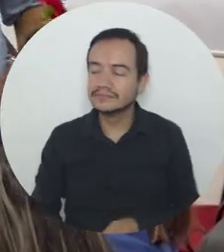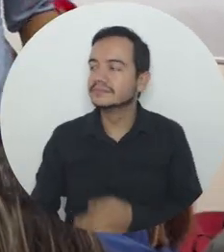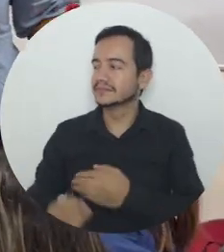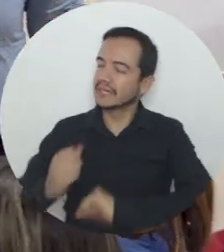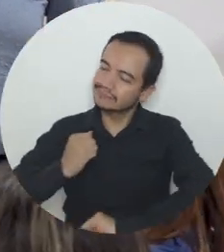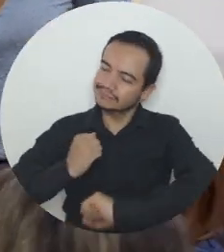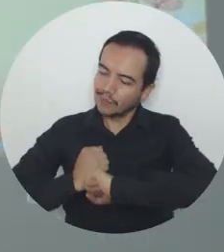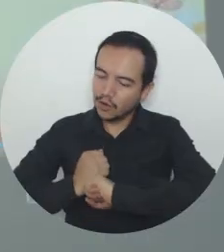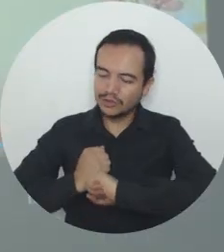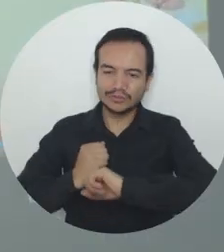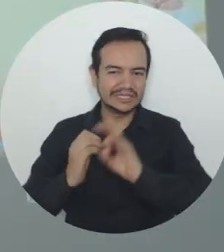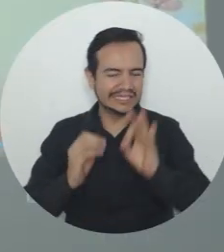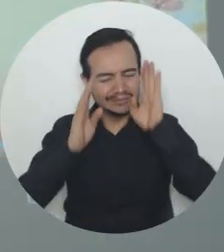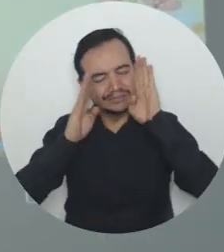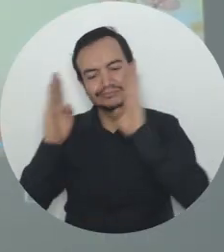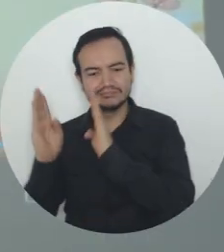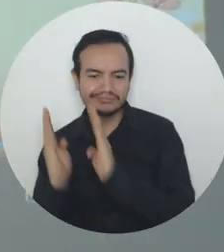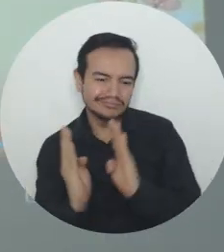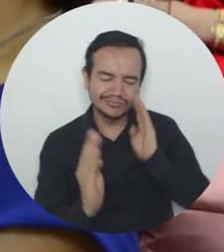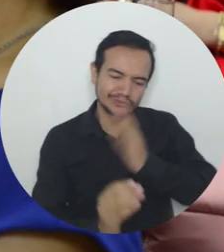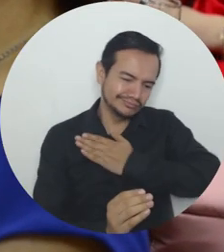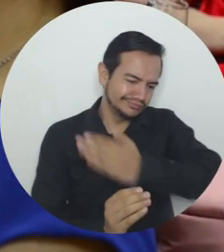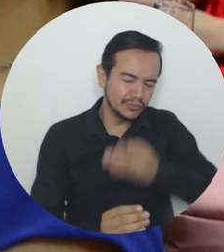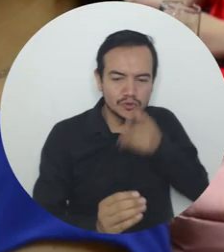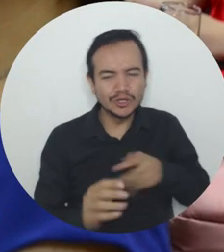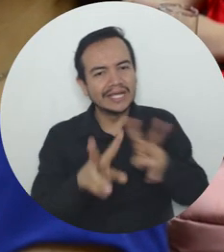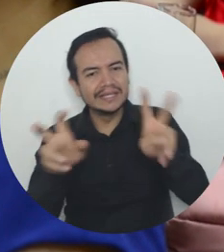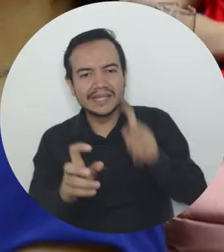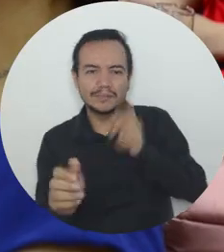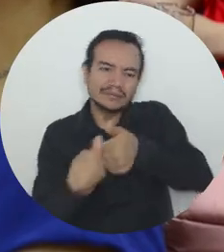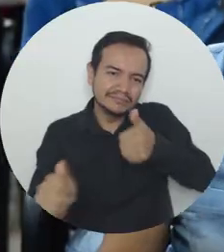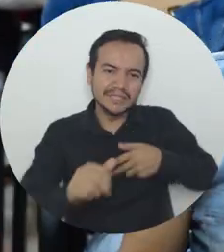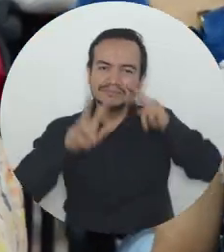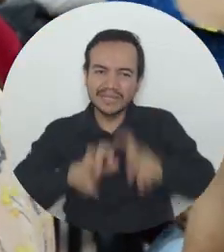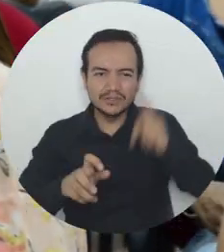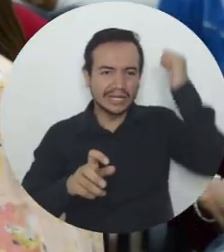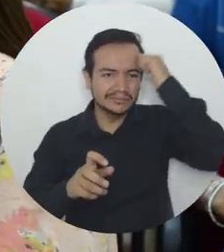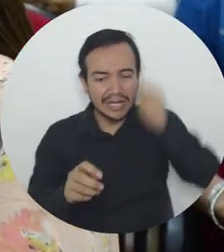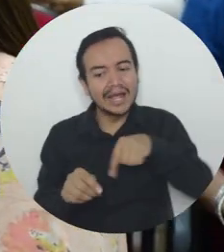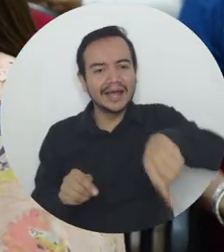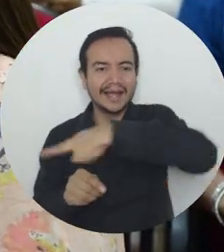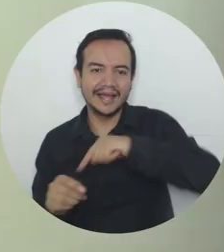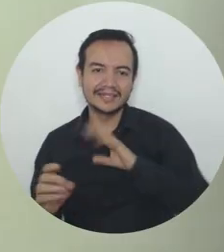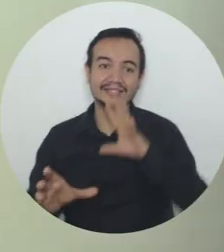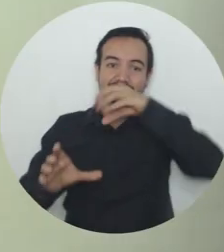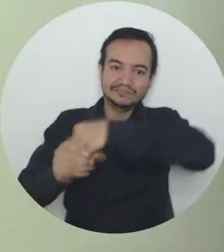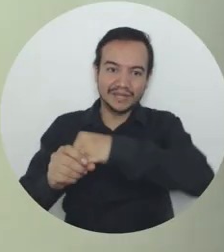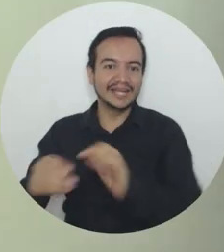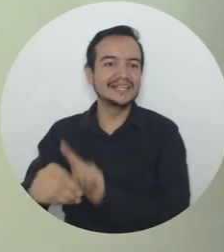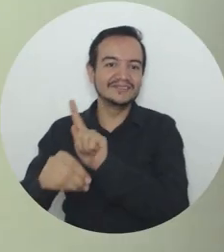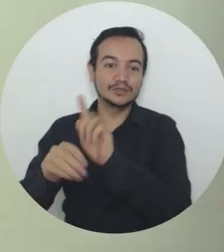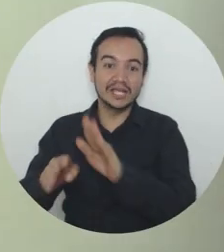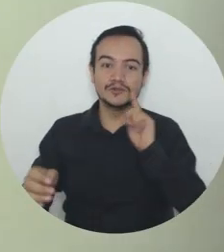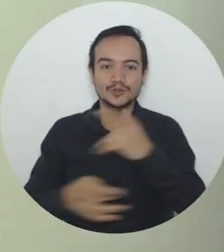ese acompañamiento incondicional en todos y cada uno de los procesos, tanto académicos, de investigación y extensión, que se llevan a cabo al interior